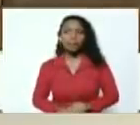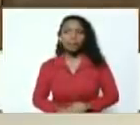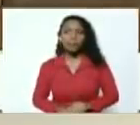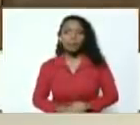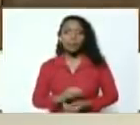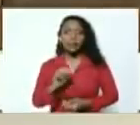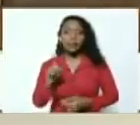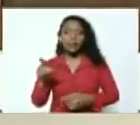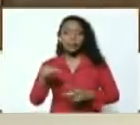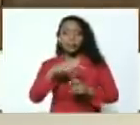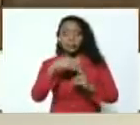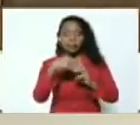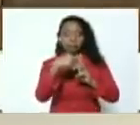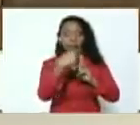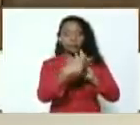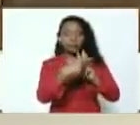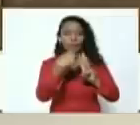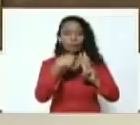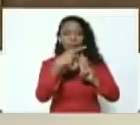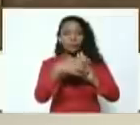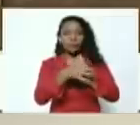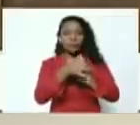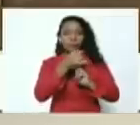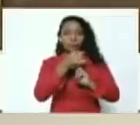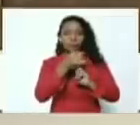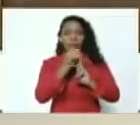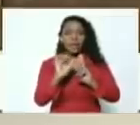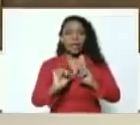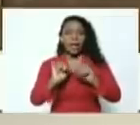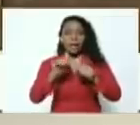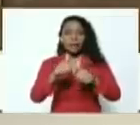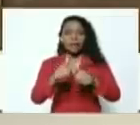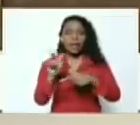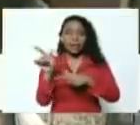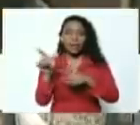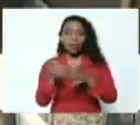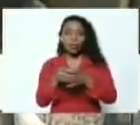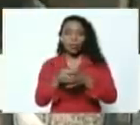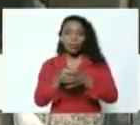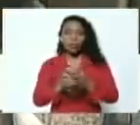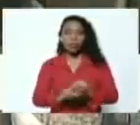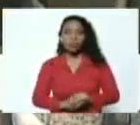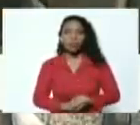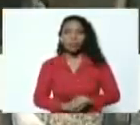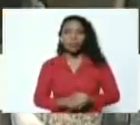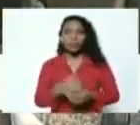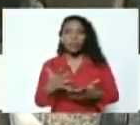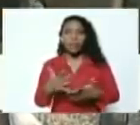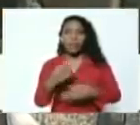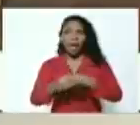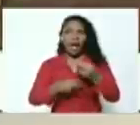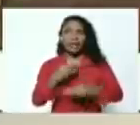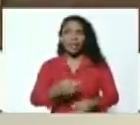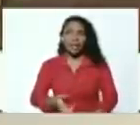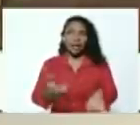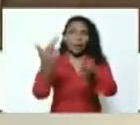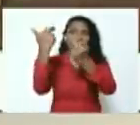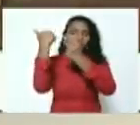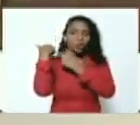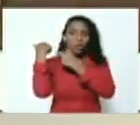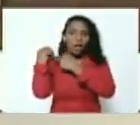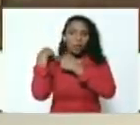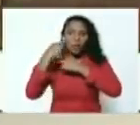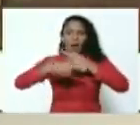Ellos tres serán el núcleo inicial de esta comisión que va a tomar las riendas de